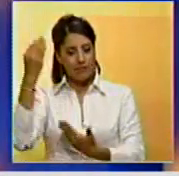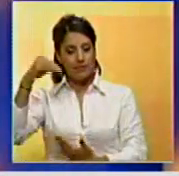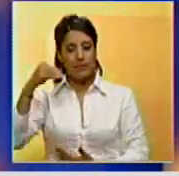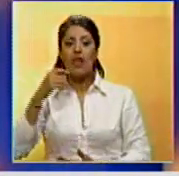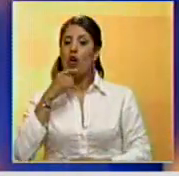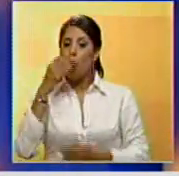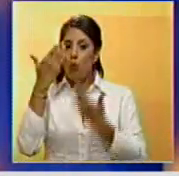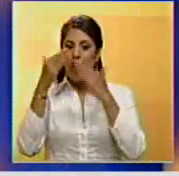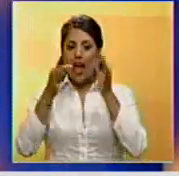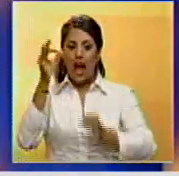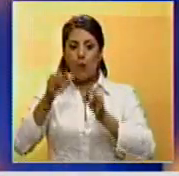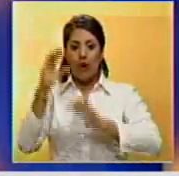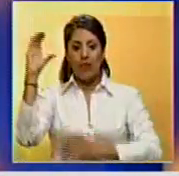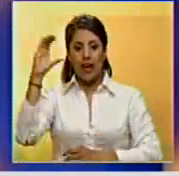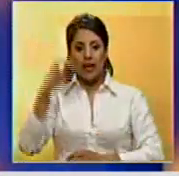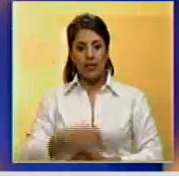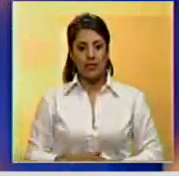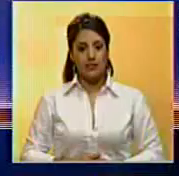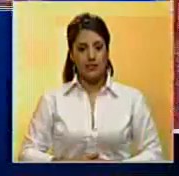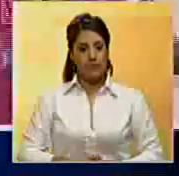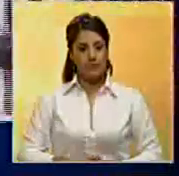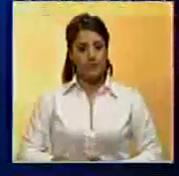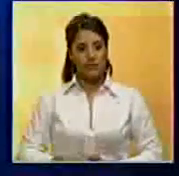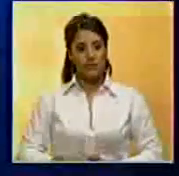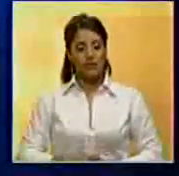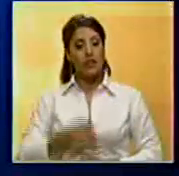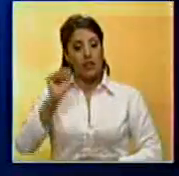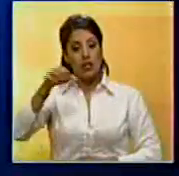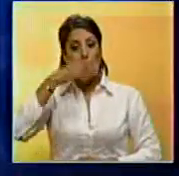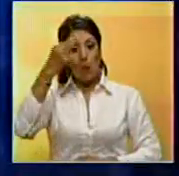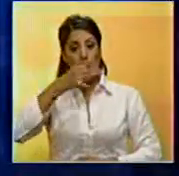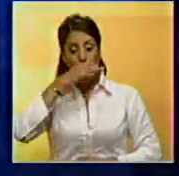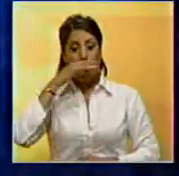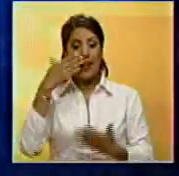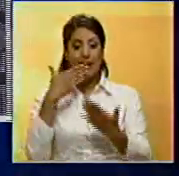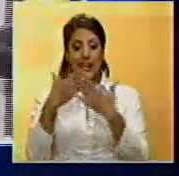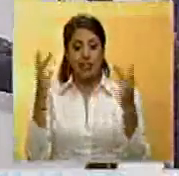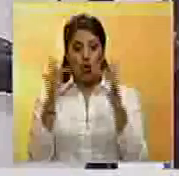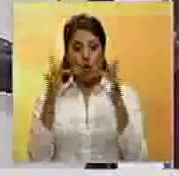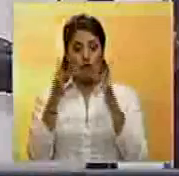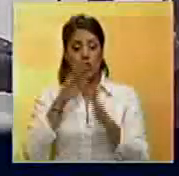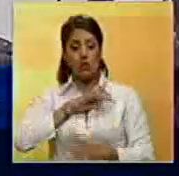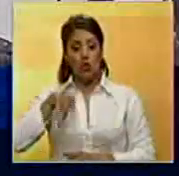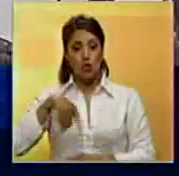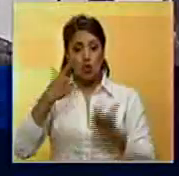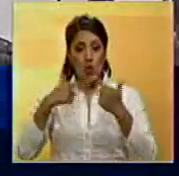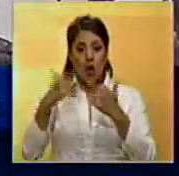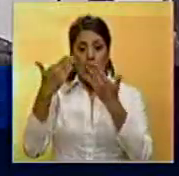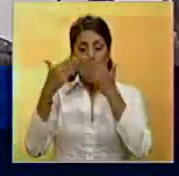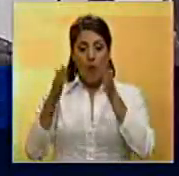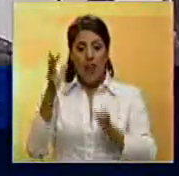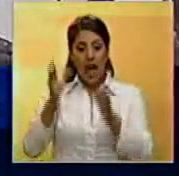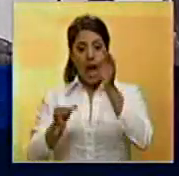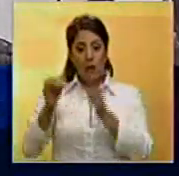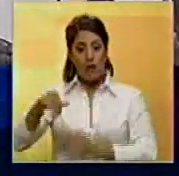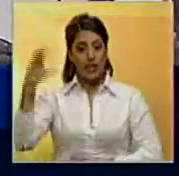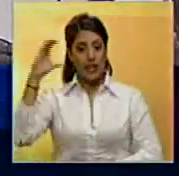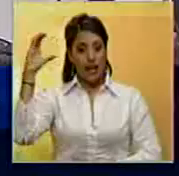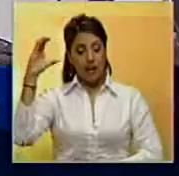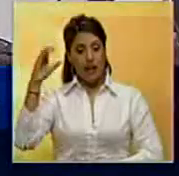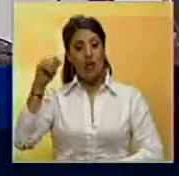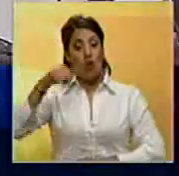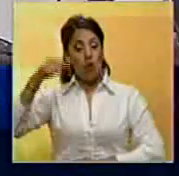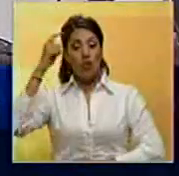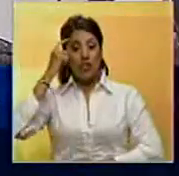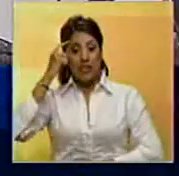reporte desde el colegio de abogados de Caracas Así es buenas tardes Gracias por este contacto que hacemos desde el colegio de abogados de Caracas Y es que